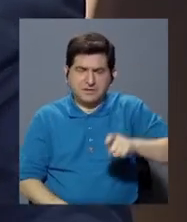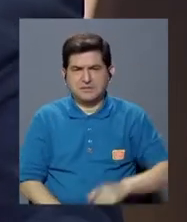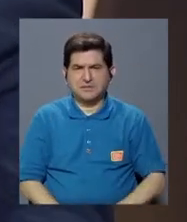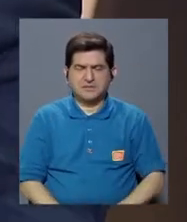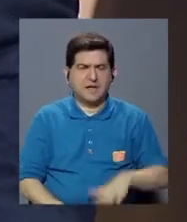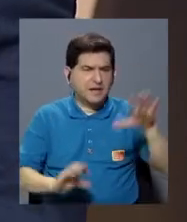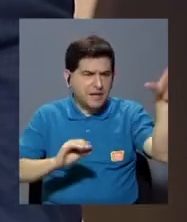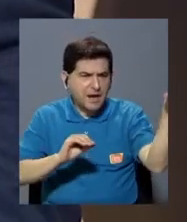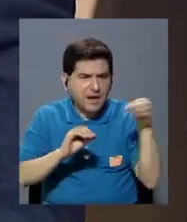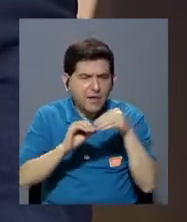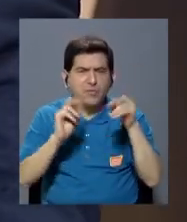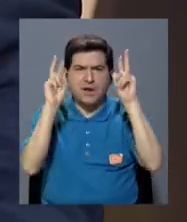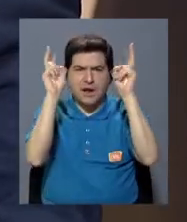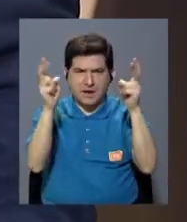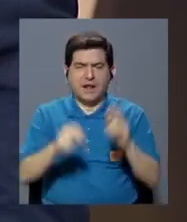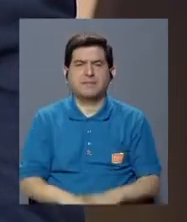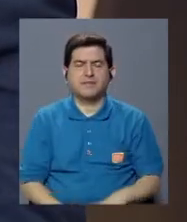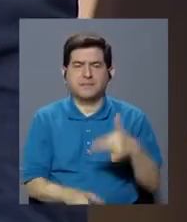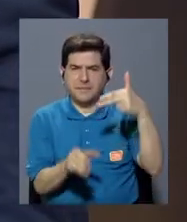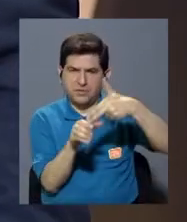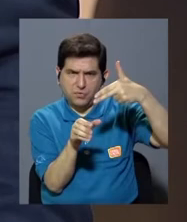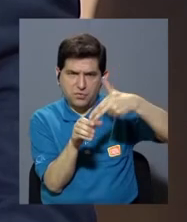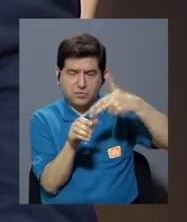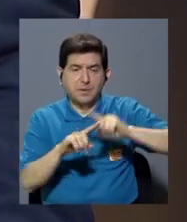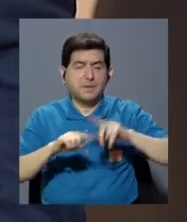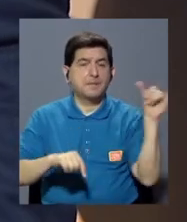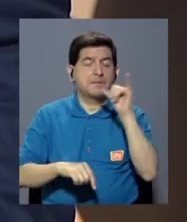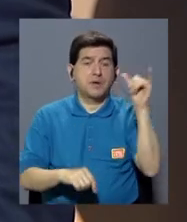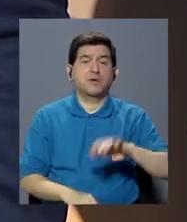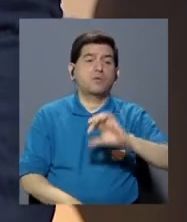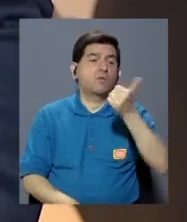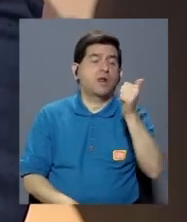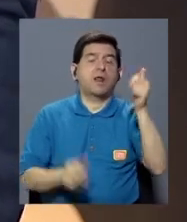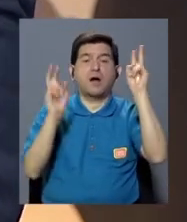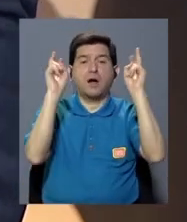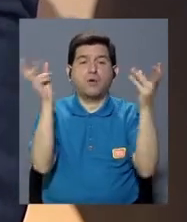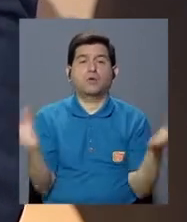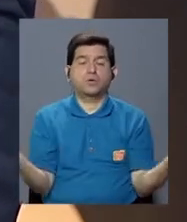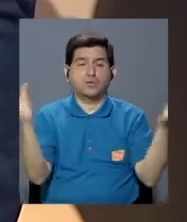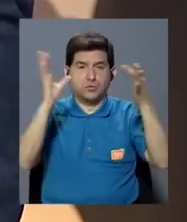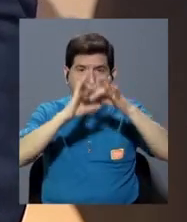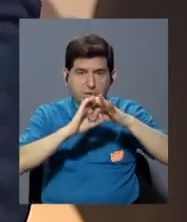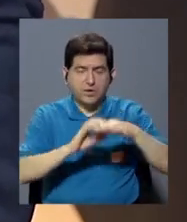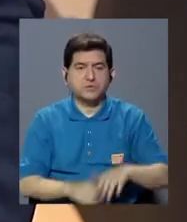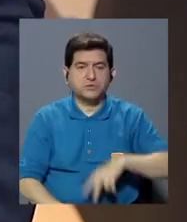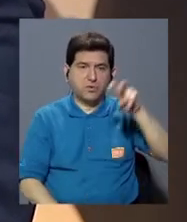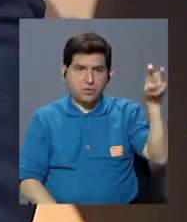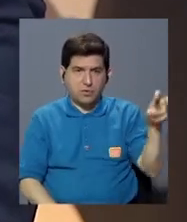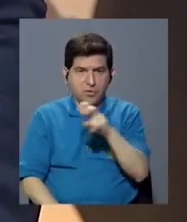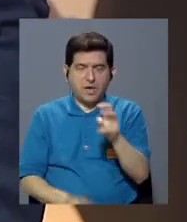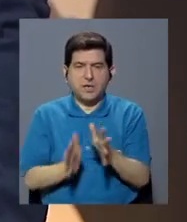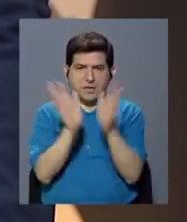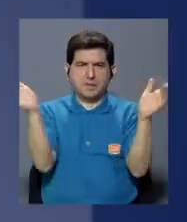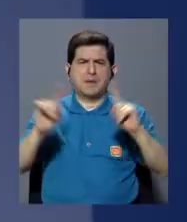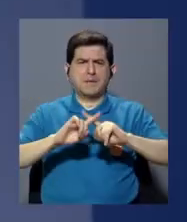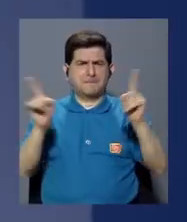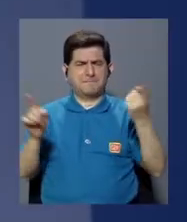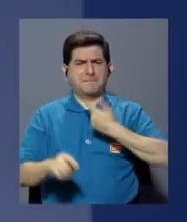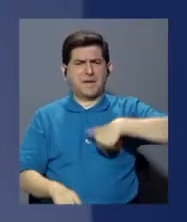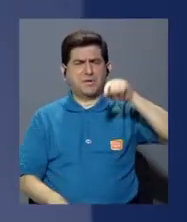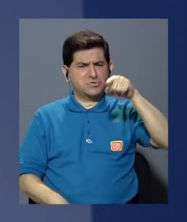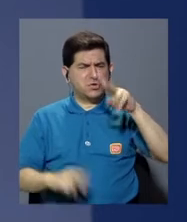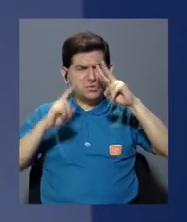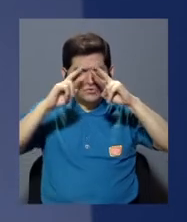deben de ir aunado, ¿verdad?, al tema de combustible, pero también a otros temas relacionados con el transporte público. Don Jorge,